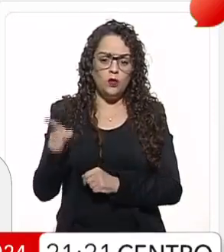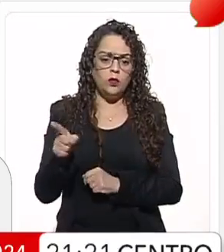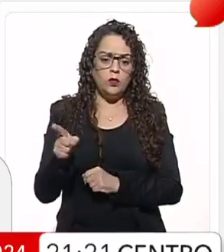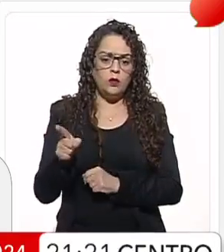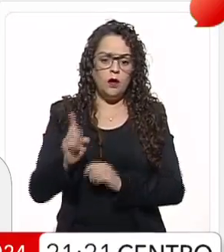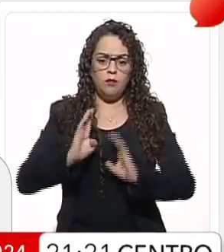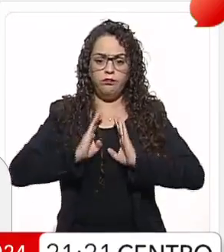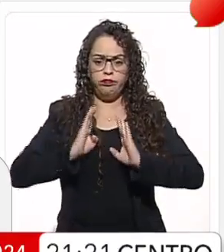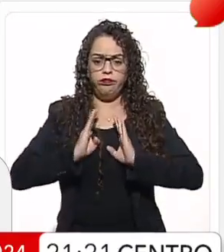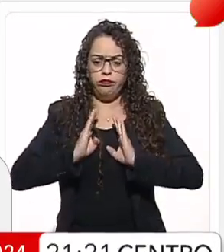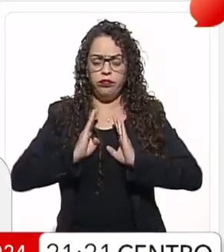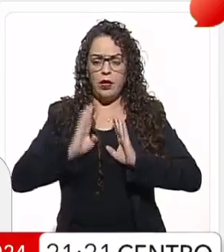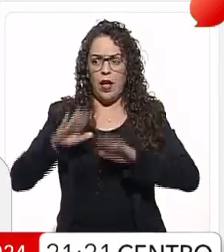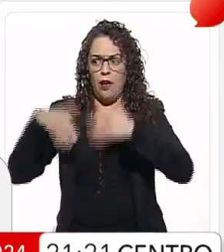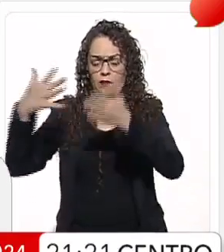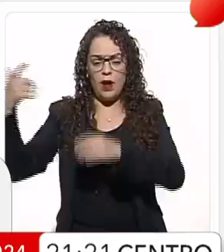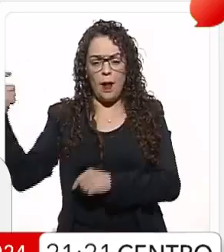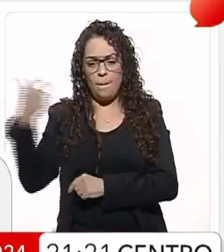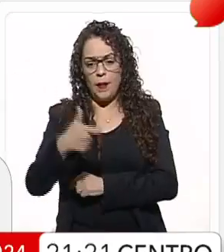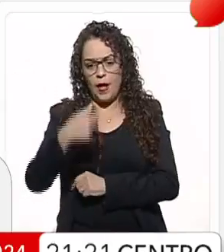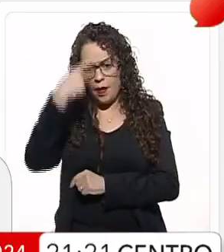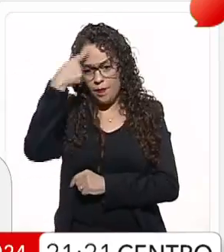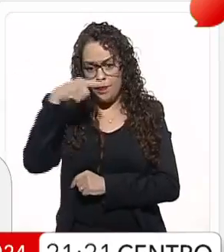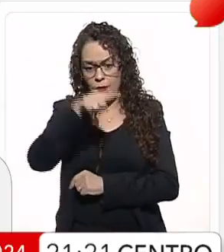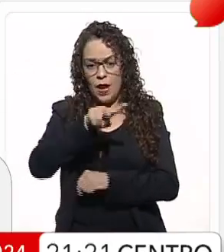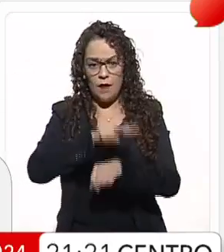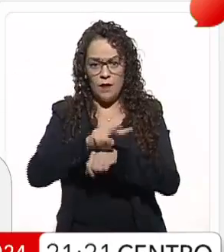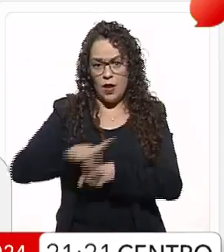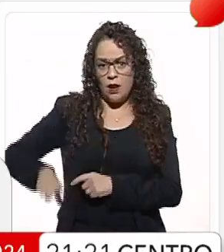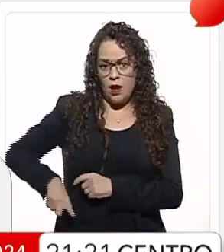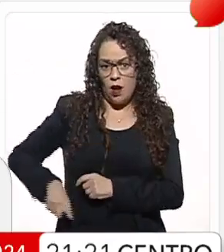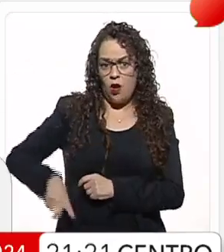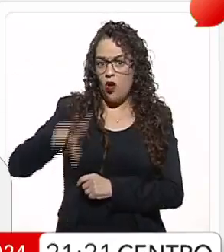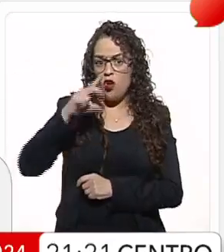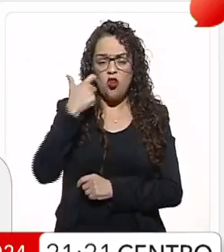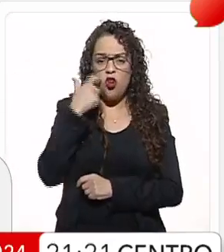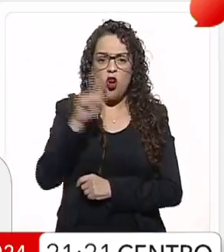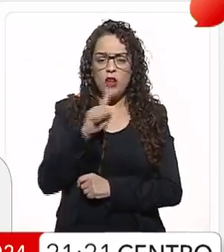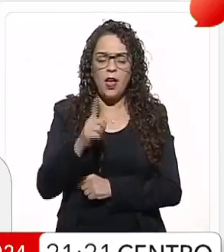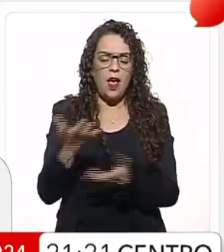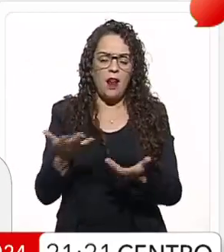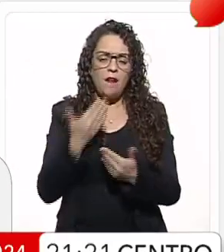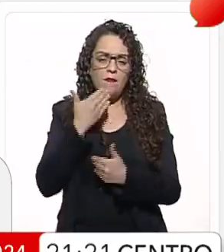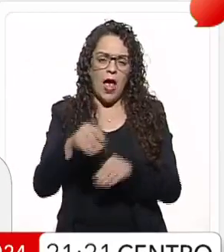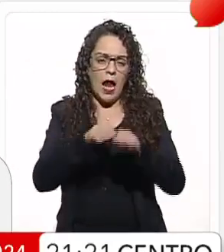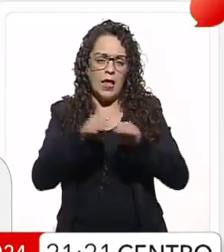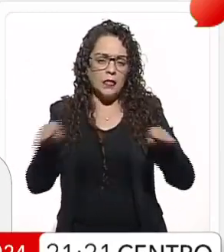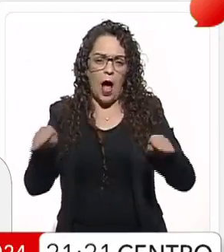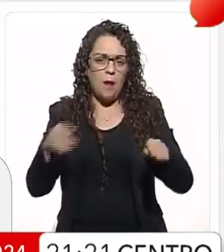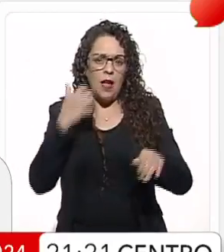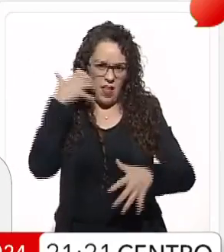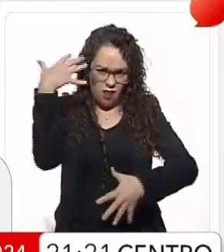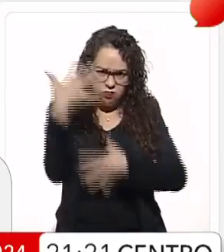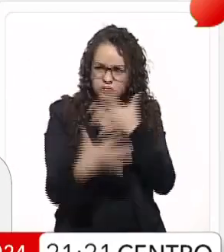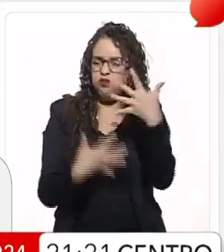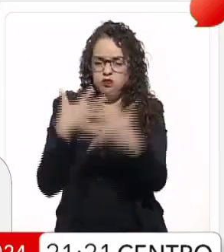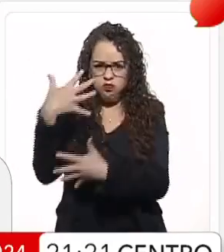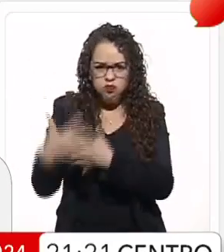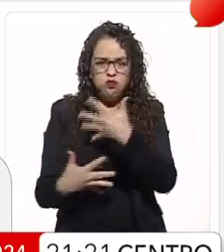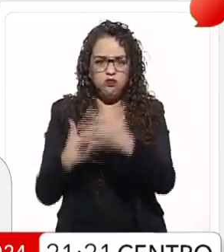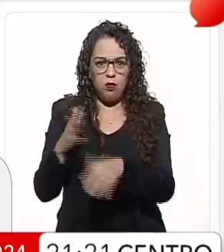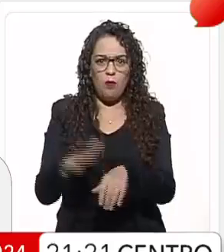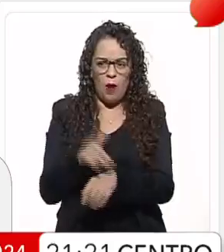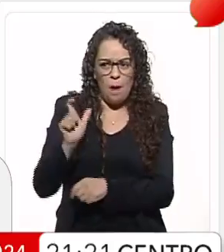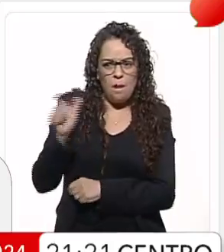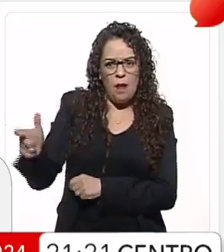para desestabilizar el gobierno de Venezuela. Y bueno, digamos que lo llamativo de todo esto no es